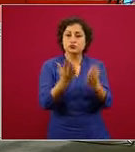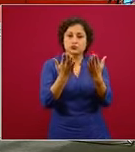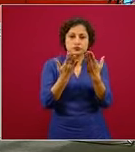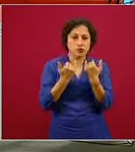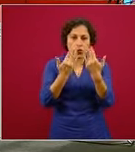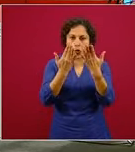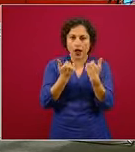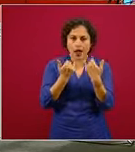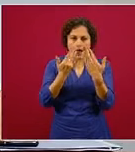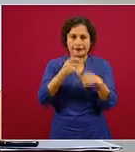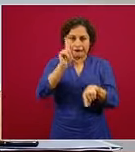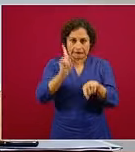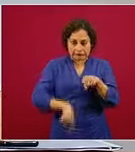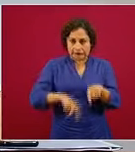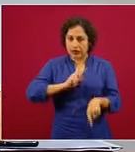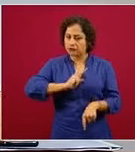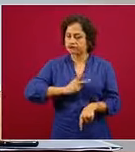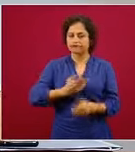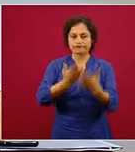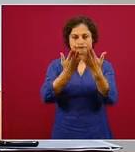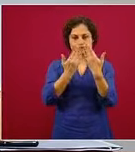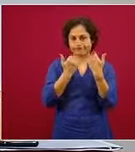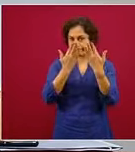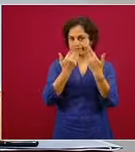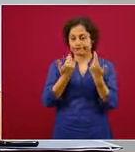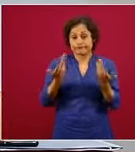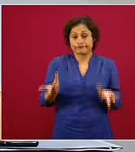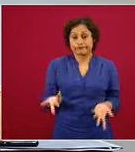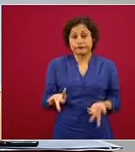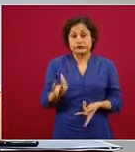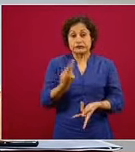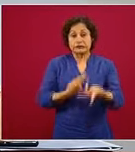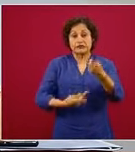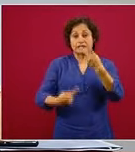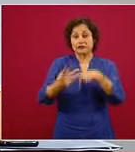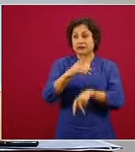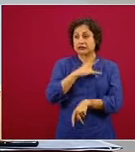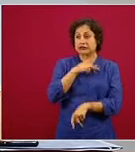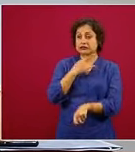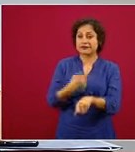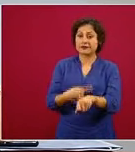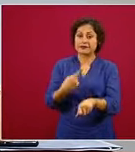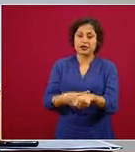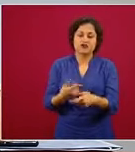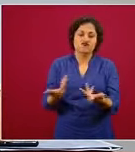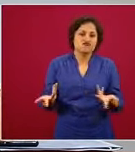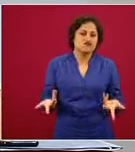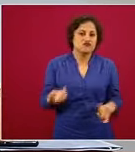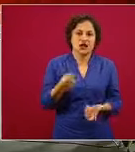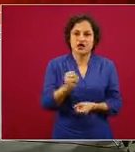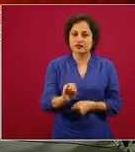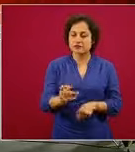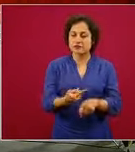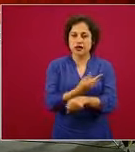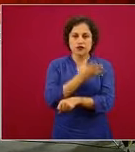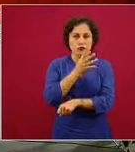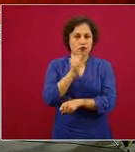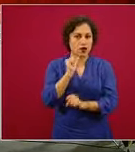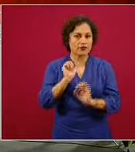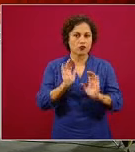virus, las reinfecciones son inevitables y cíclicas. Es inédito el